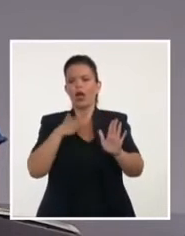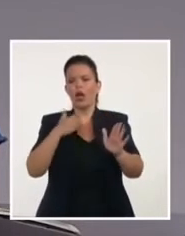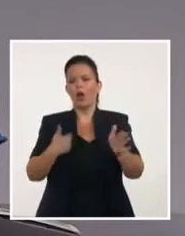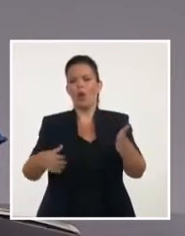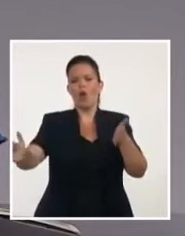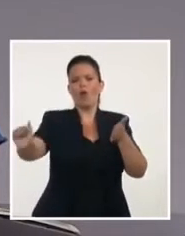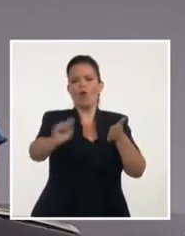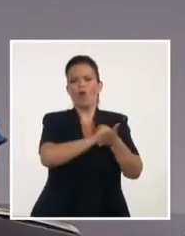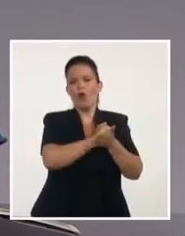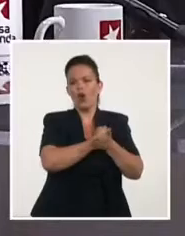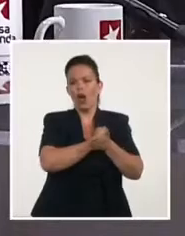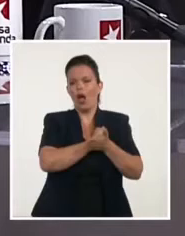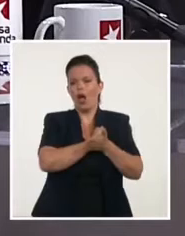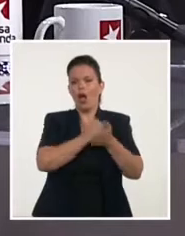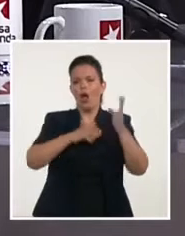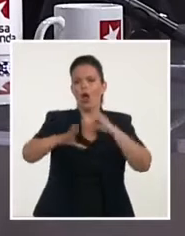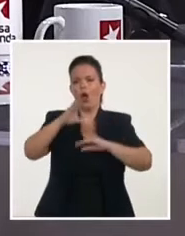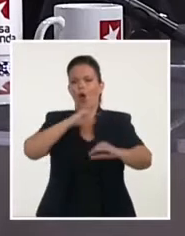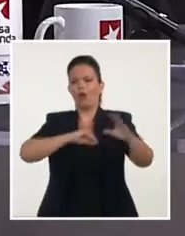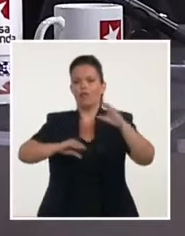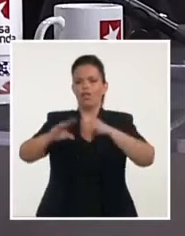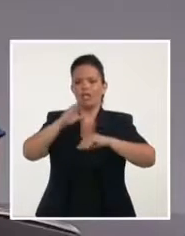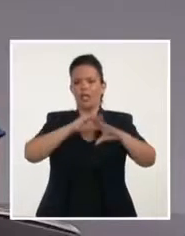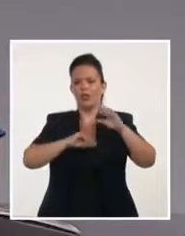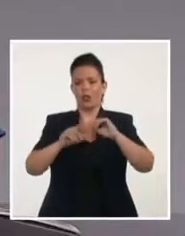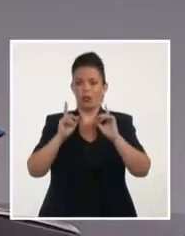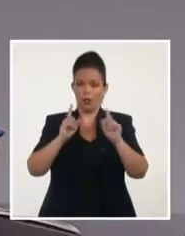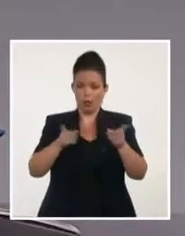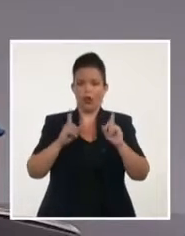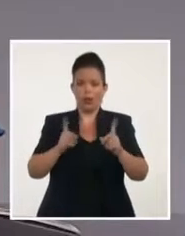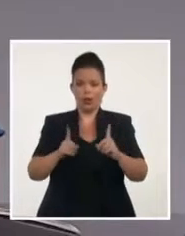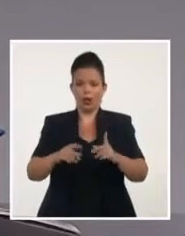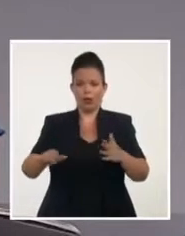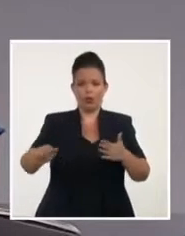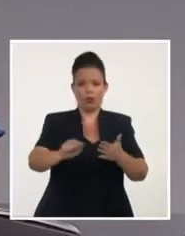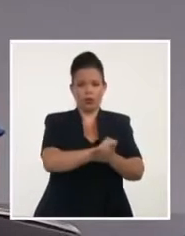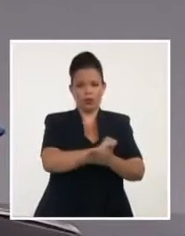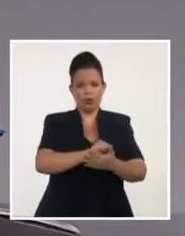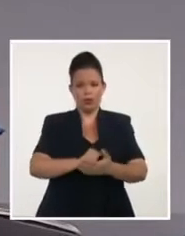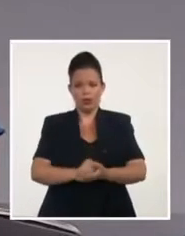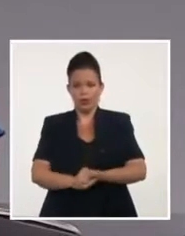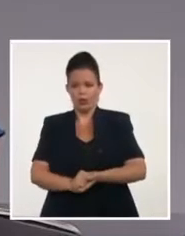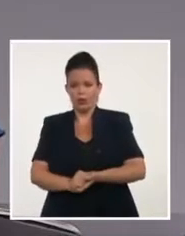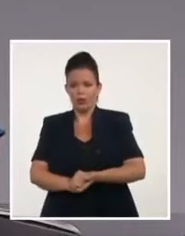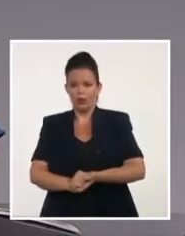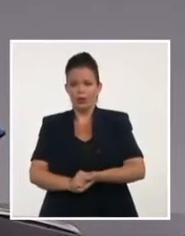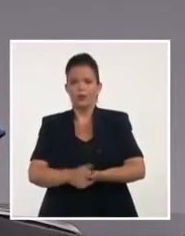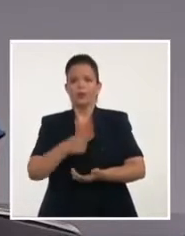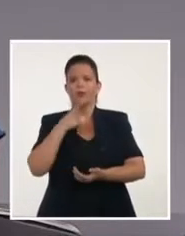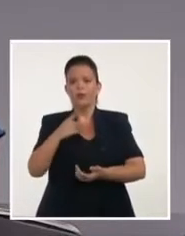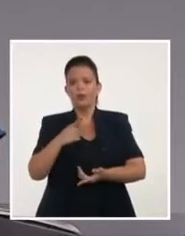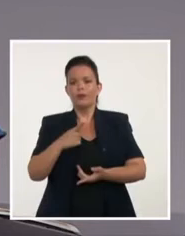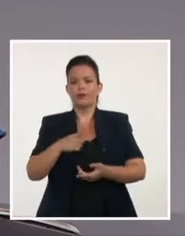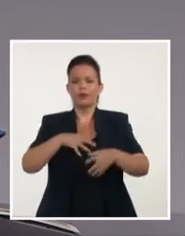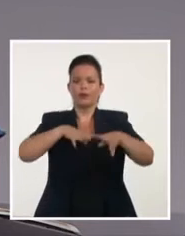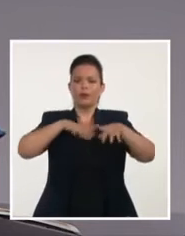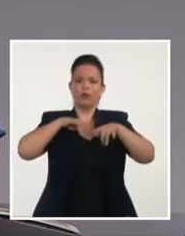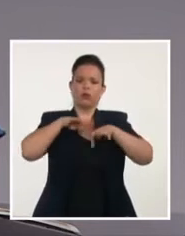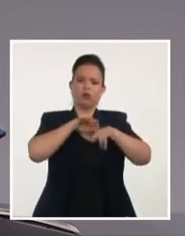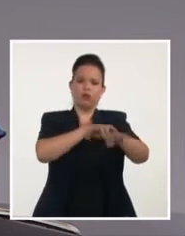dos políticos. Con Ted Cruz, nada menos. Exactamente, que ya es el colmo, o sea, poner la manifestación revolucionaria como si